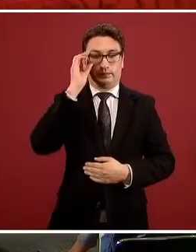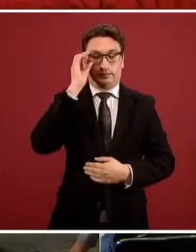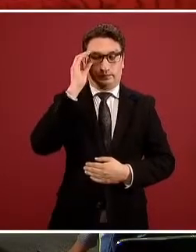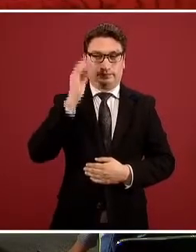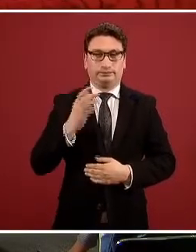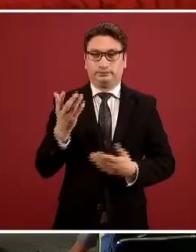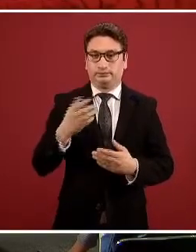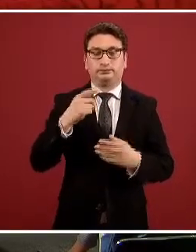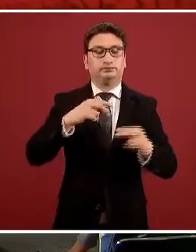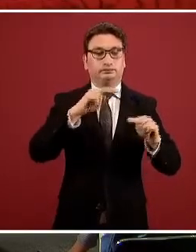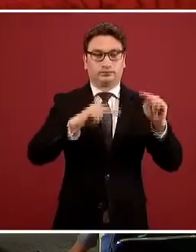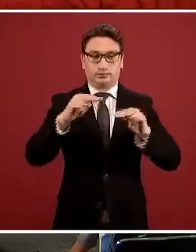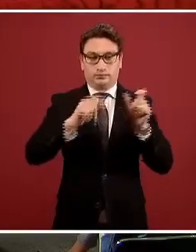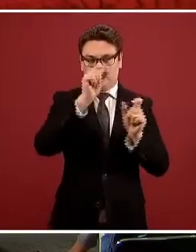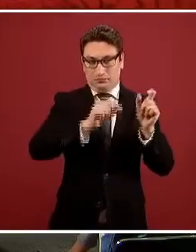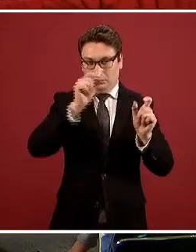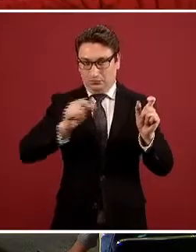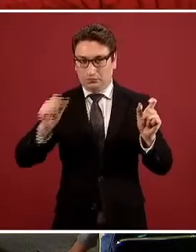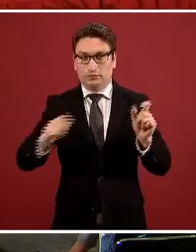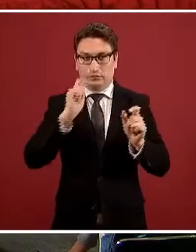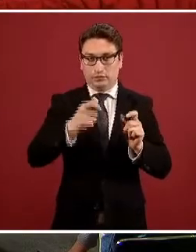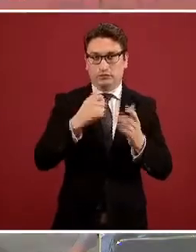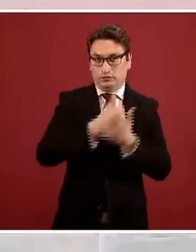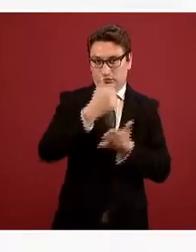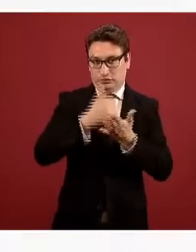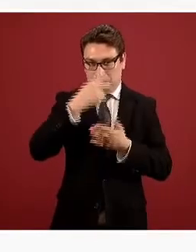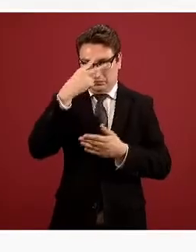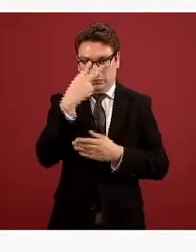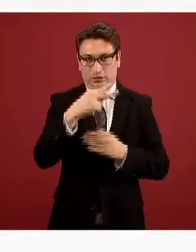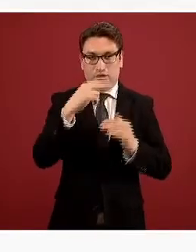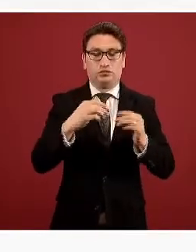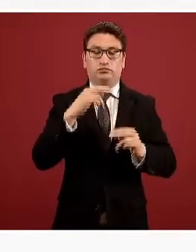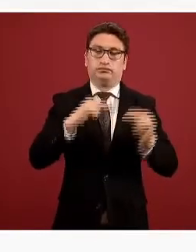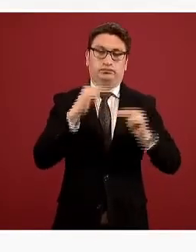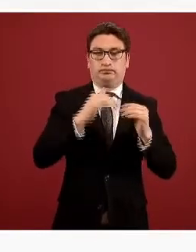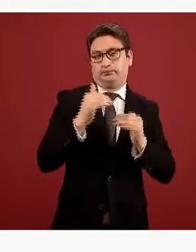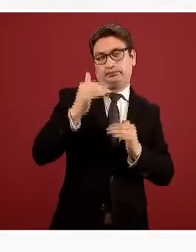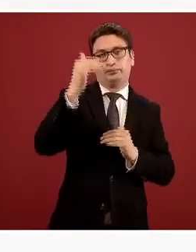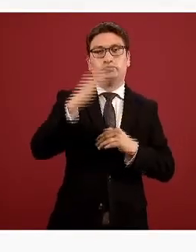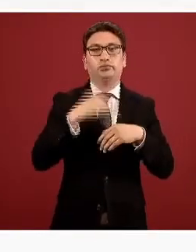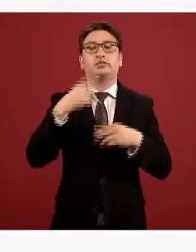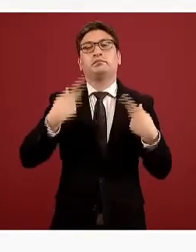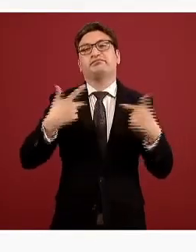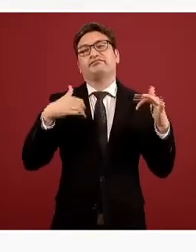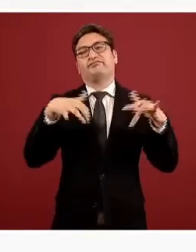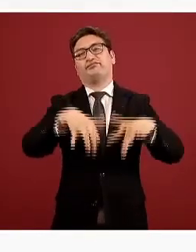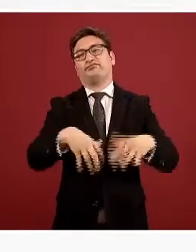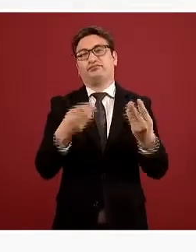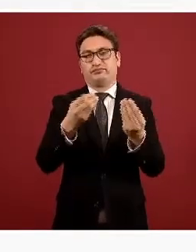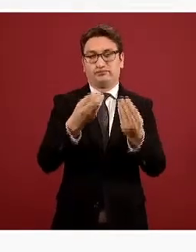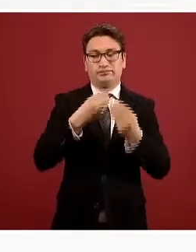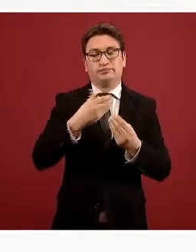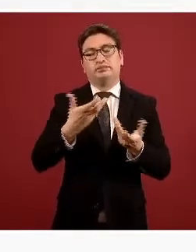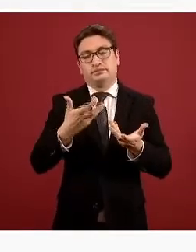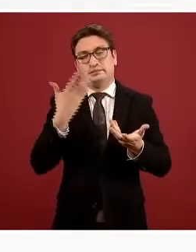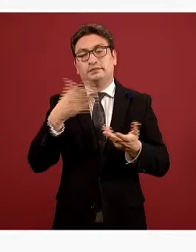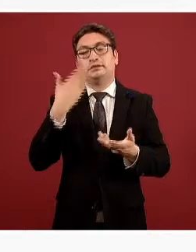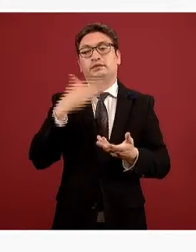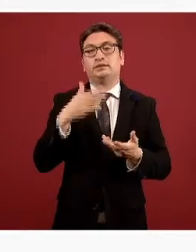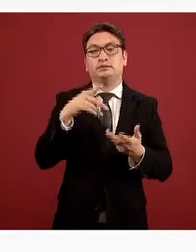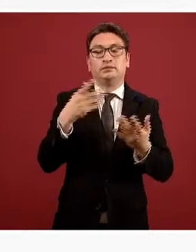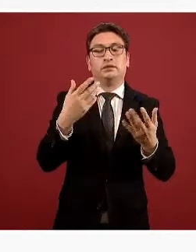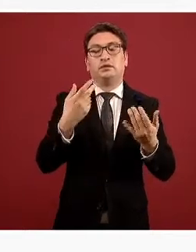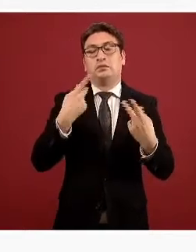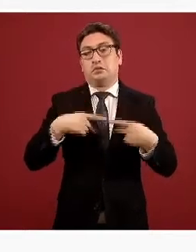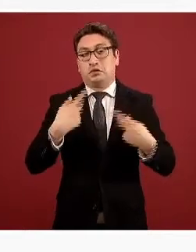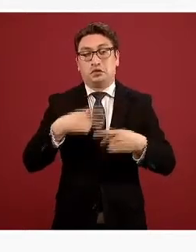Para verlo en gráfica de barras, despunta la Ciudad de México por ser la región más poblada del país y desde luego también con la